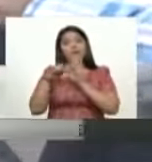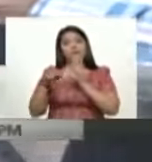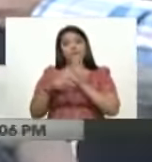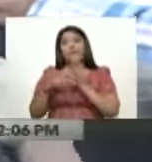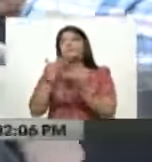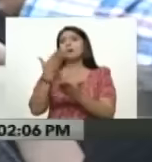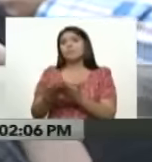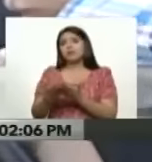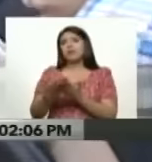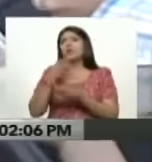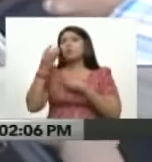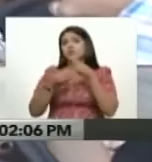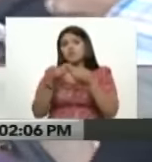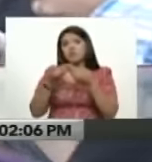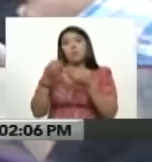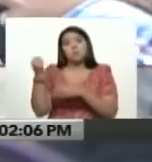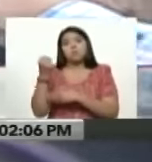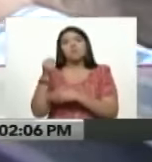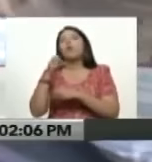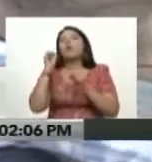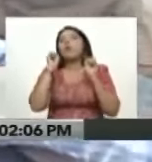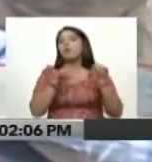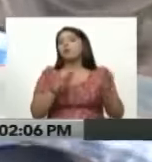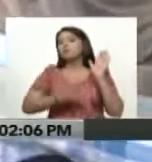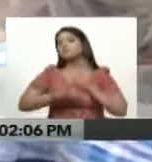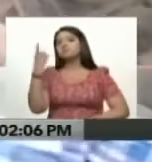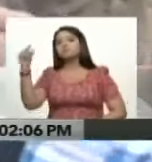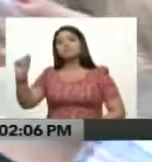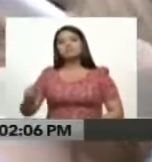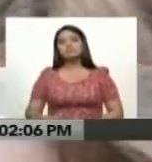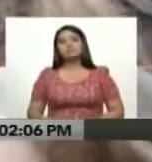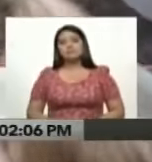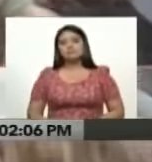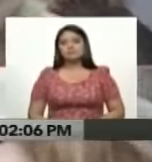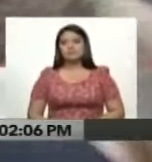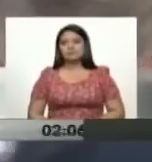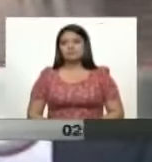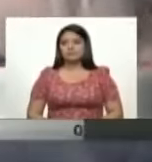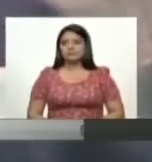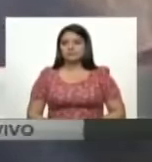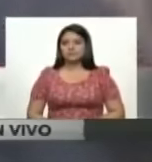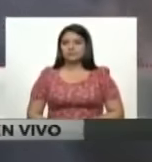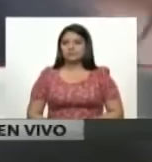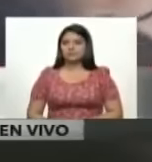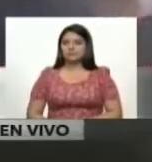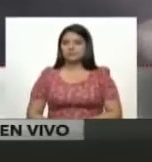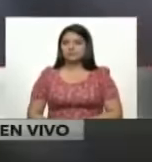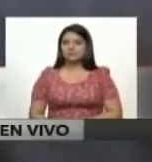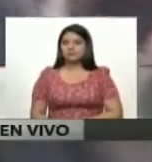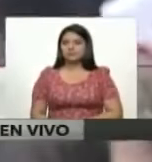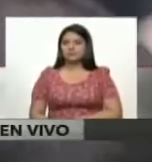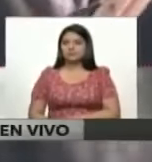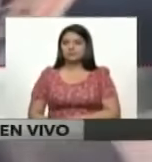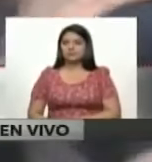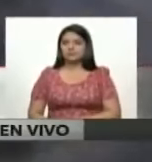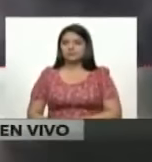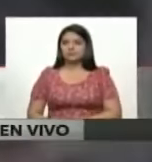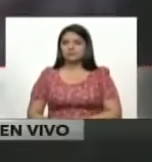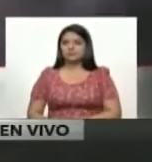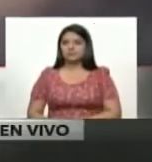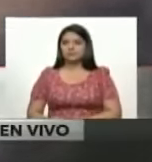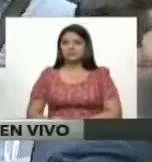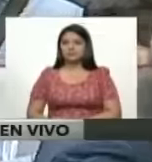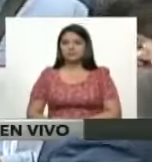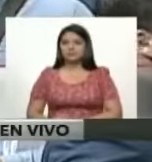reclamar. Lo hicimos, no se pudo, no vamos a conectar ninguna actividad de ellos. Sin embargo, cuando está tapando la cámara.